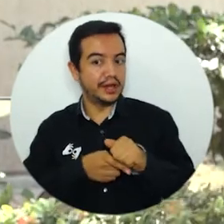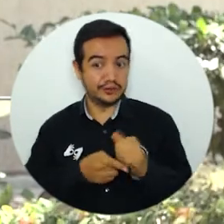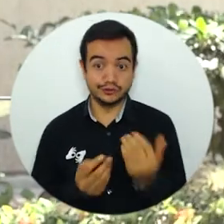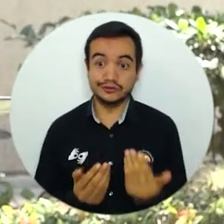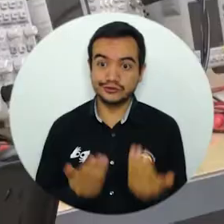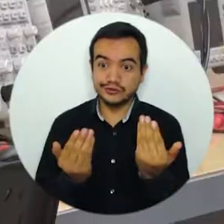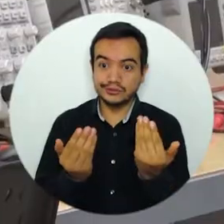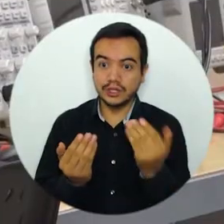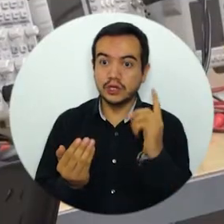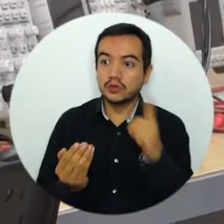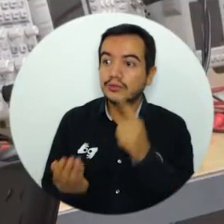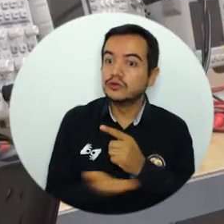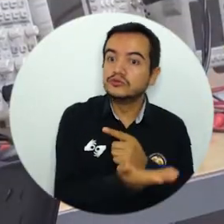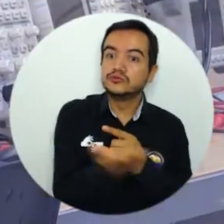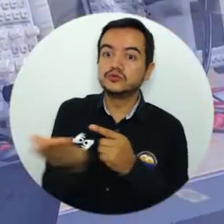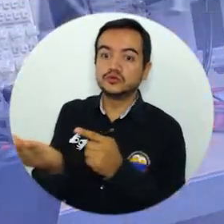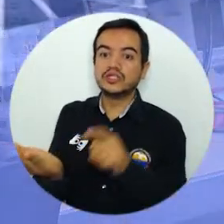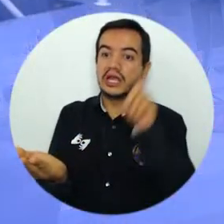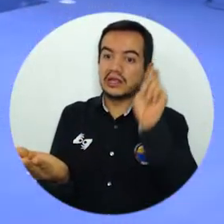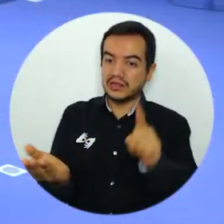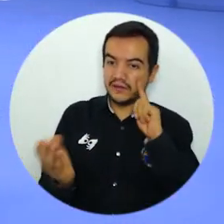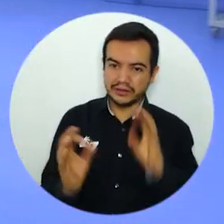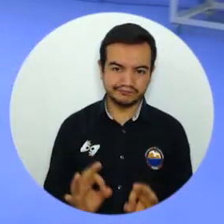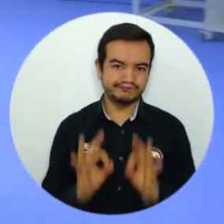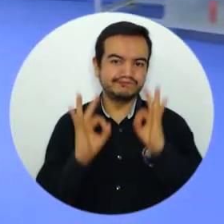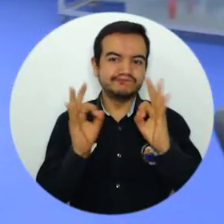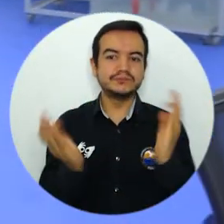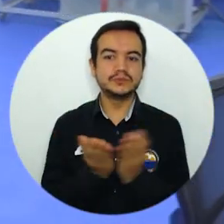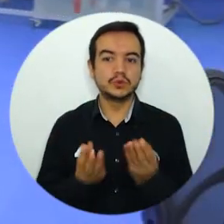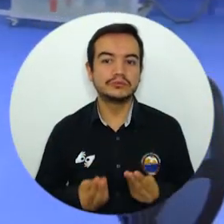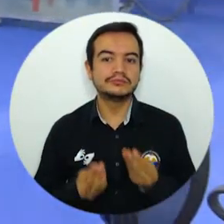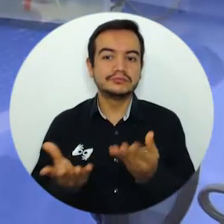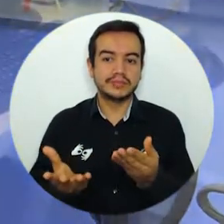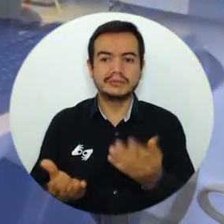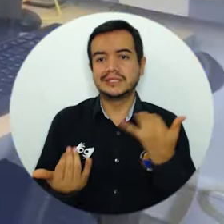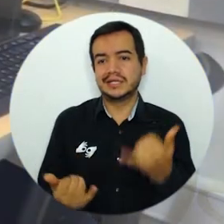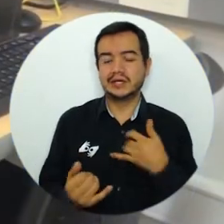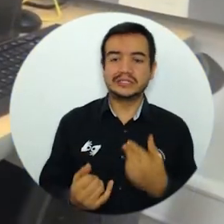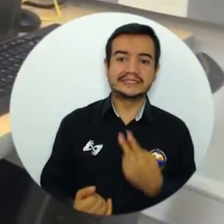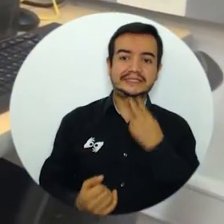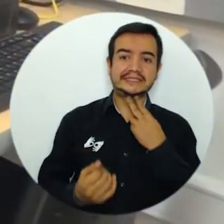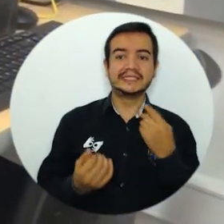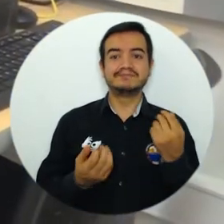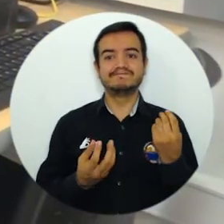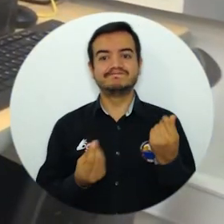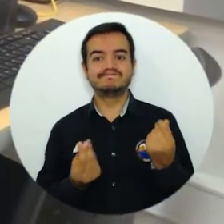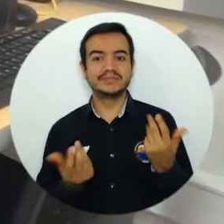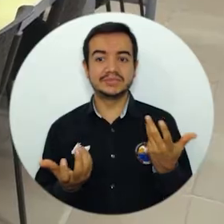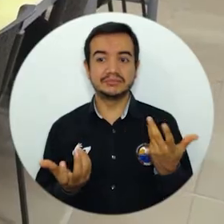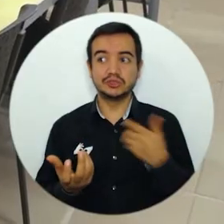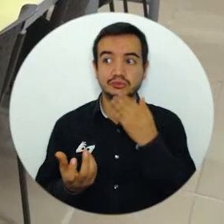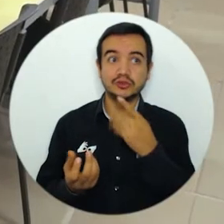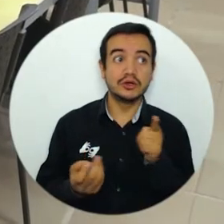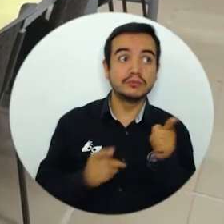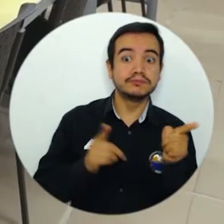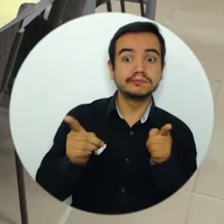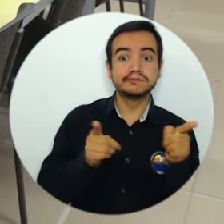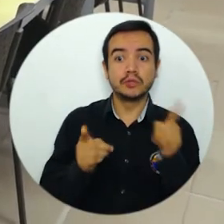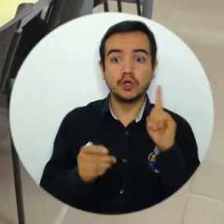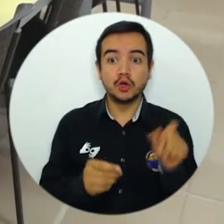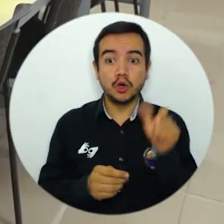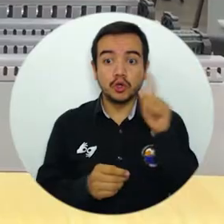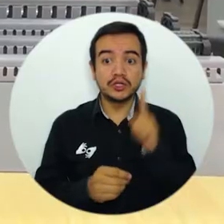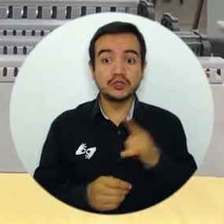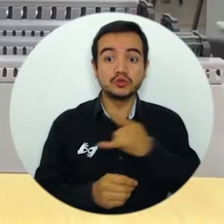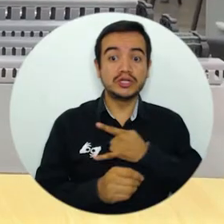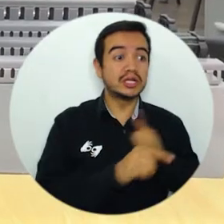tendrán sentido, porque ustedes merecen la mejor educación que le podamos dar en medio de las limitaciones de recursos. No sé cuántas universidades en